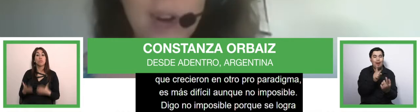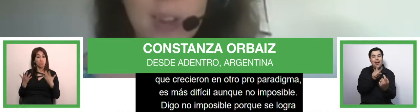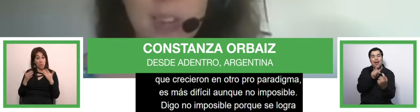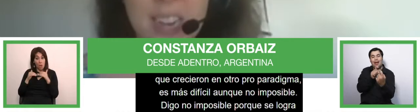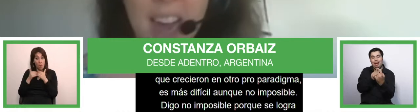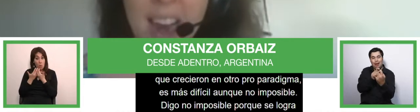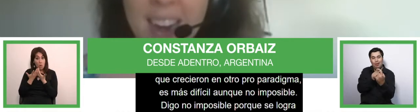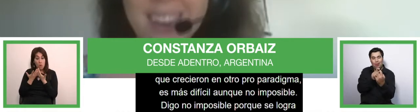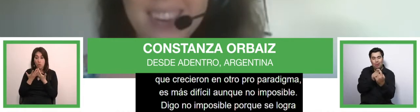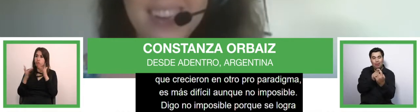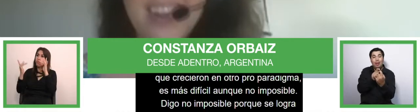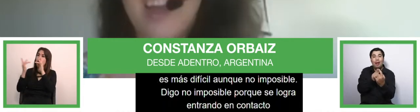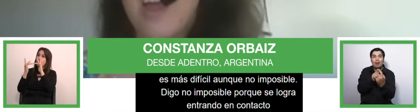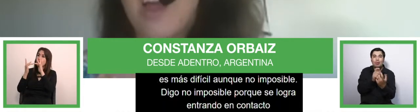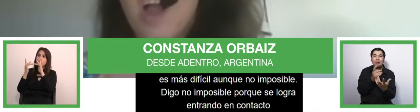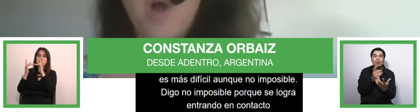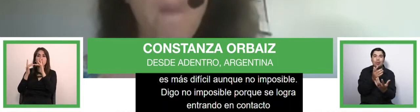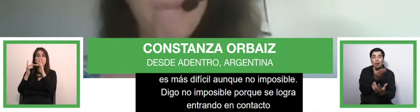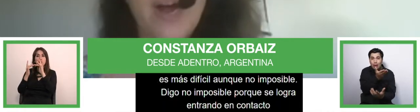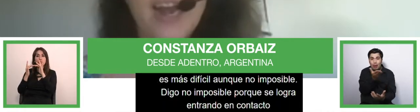dándose a conocer,